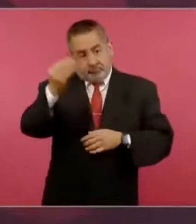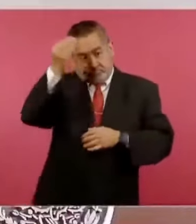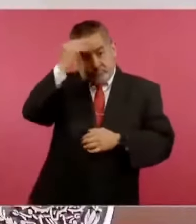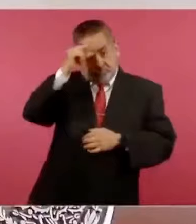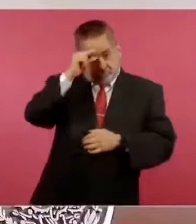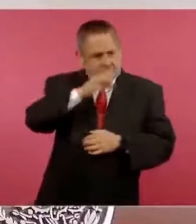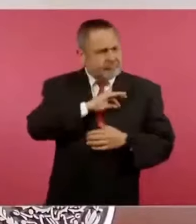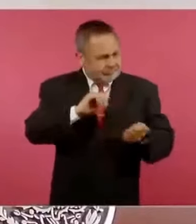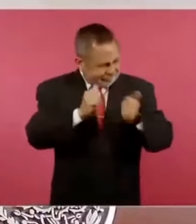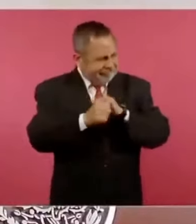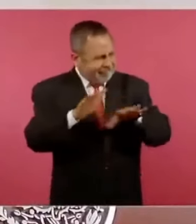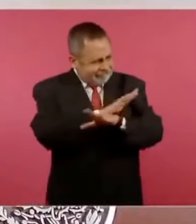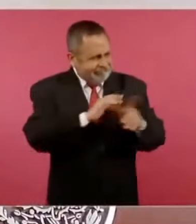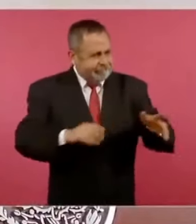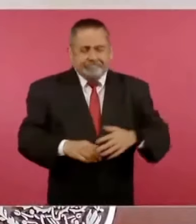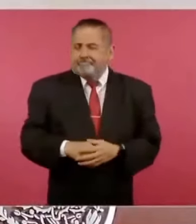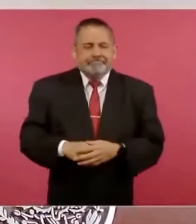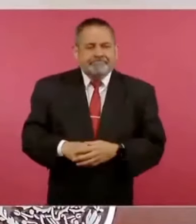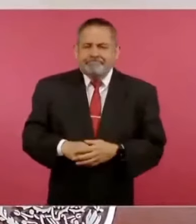ya